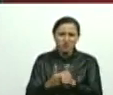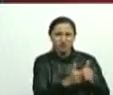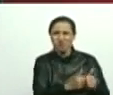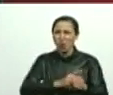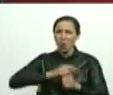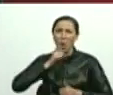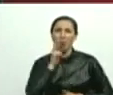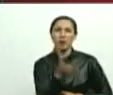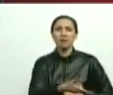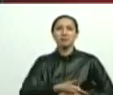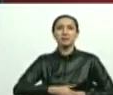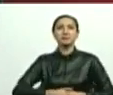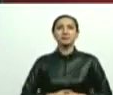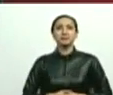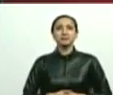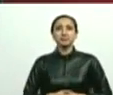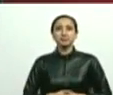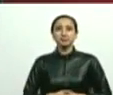vista.